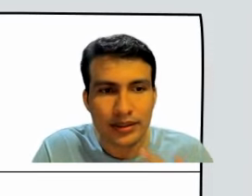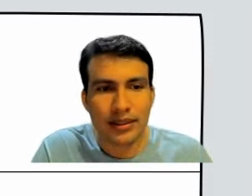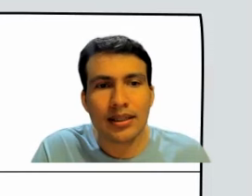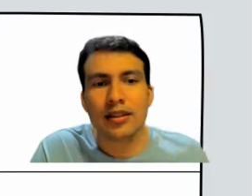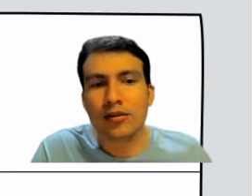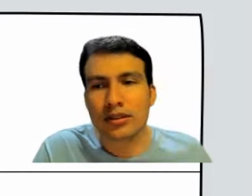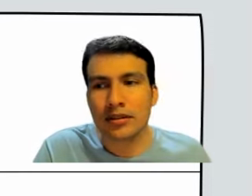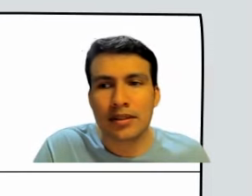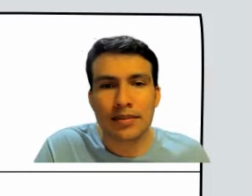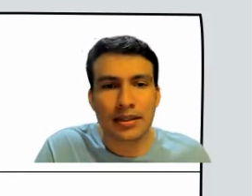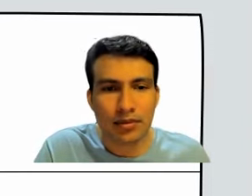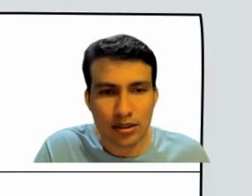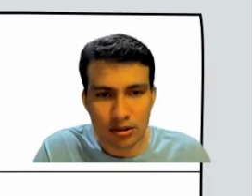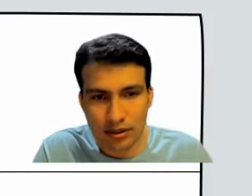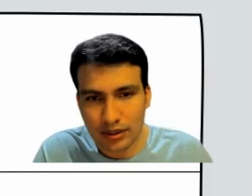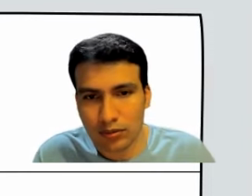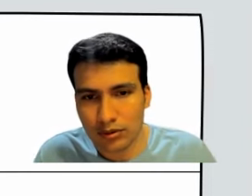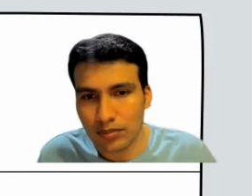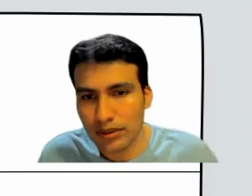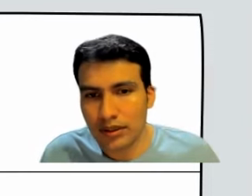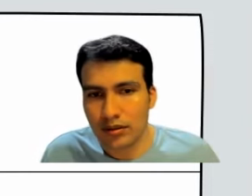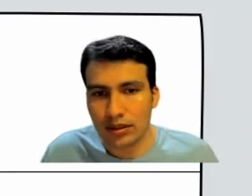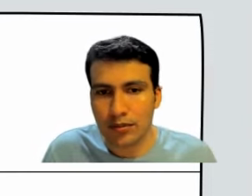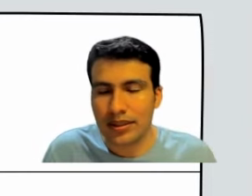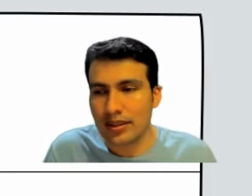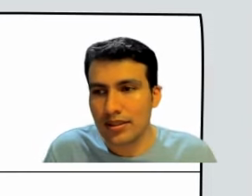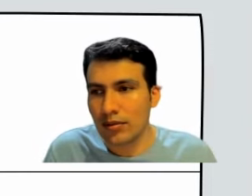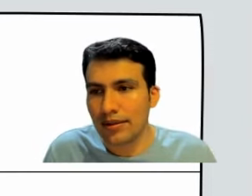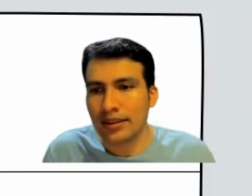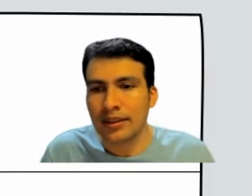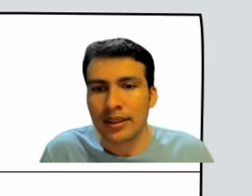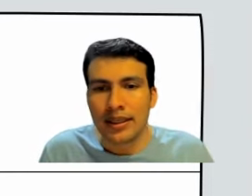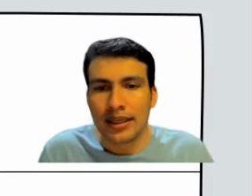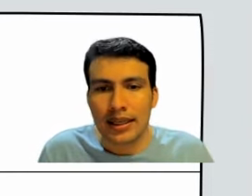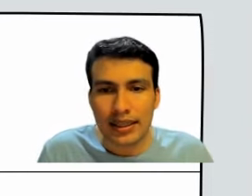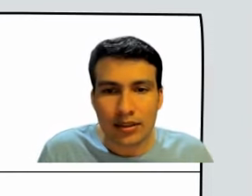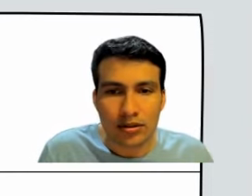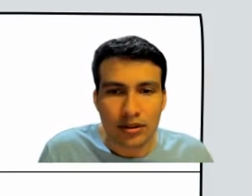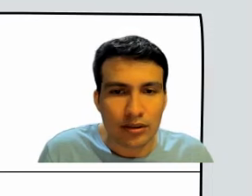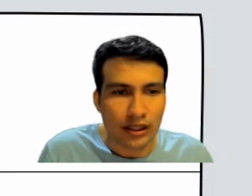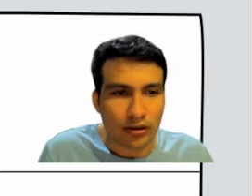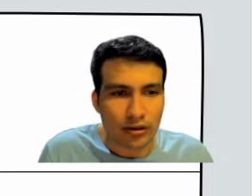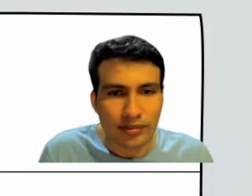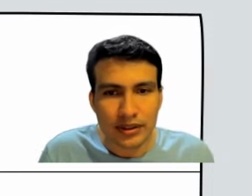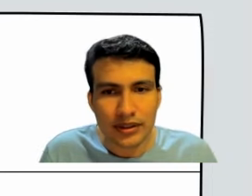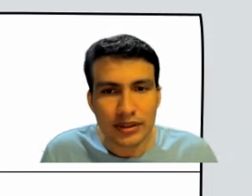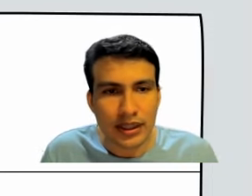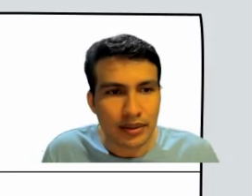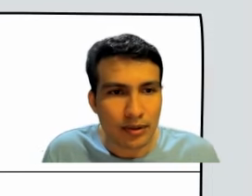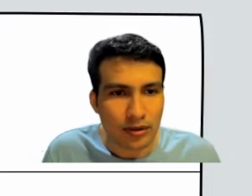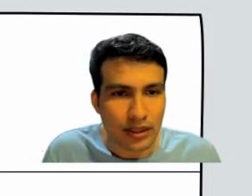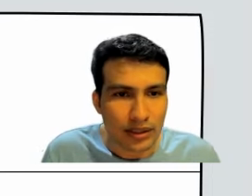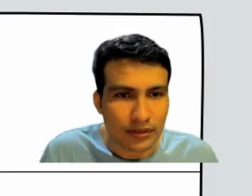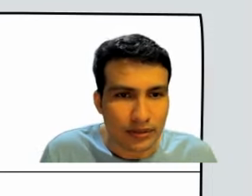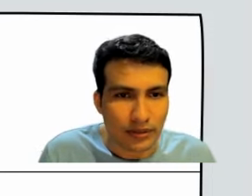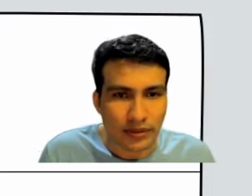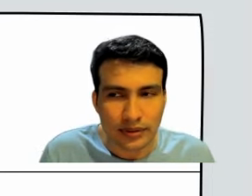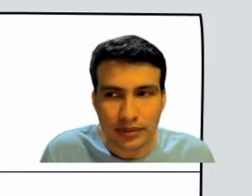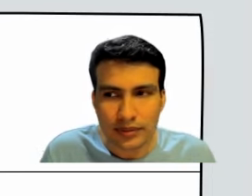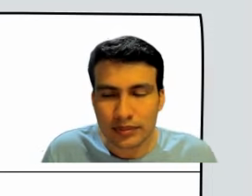como estrategias discursivas de manipulación en el discurso político del COVID-19, el caso de Donald Trump y Jair